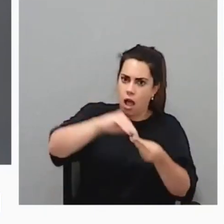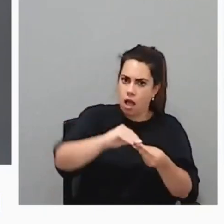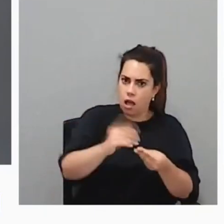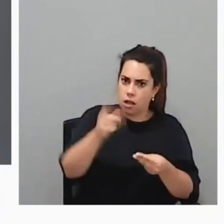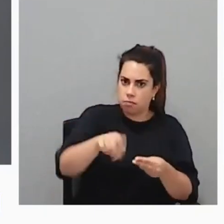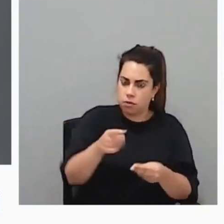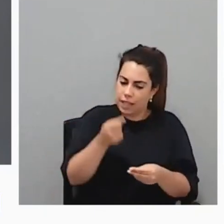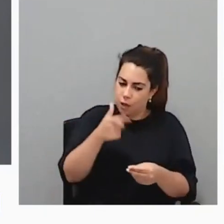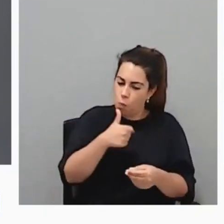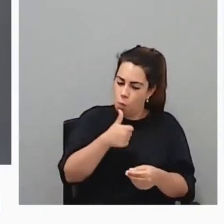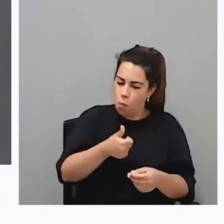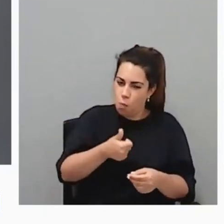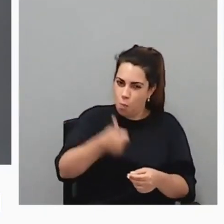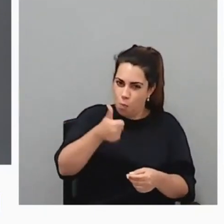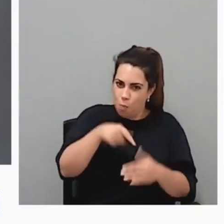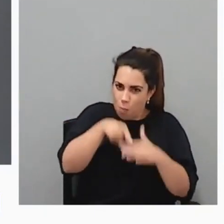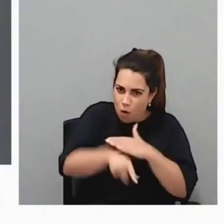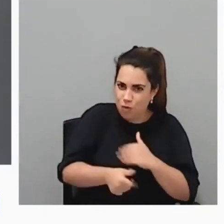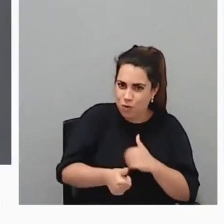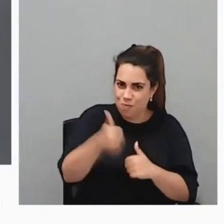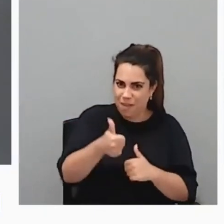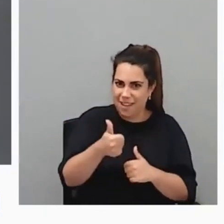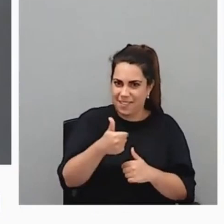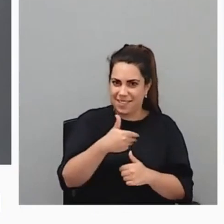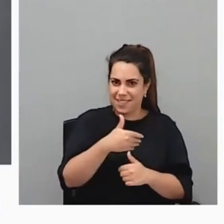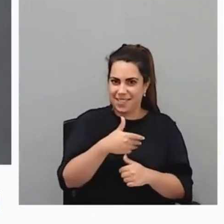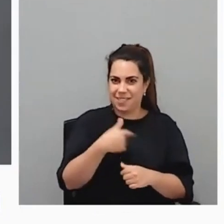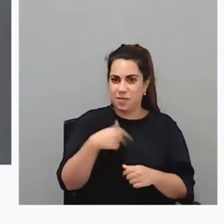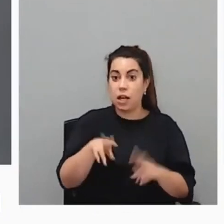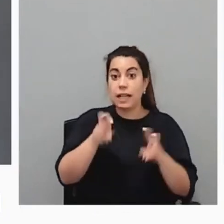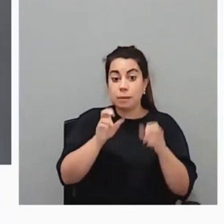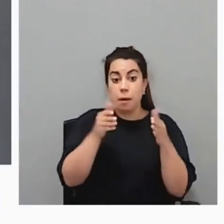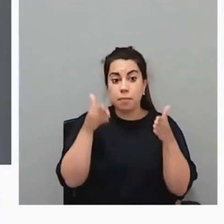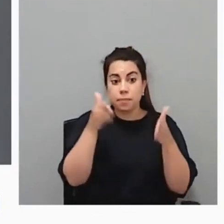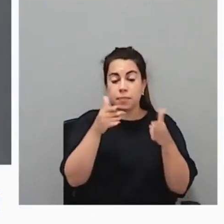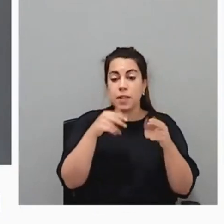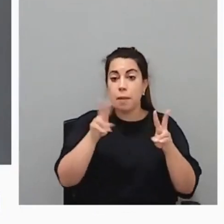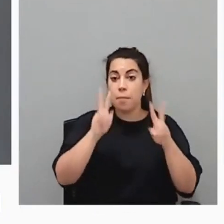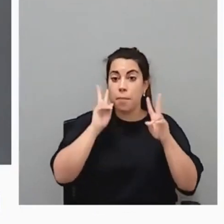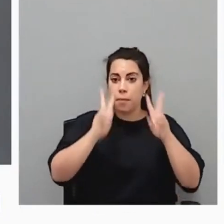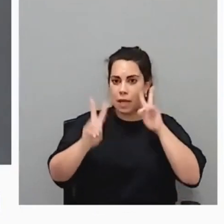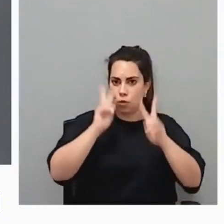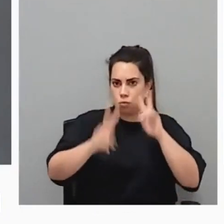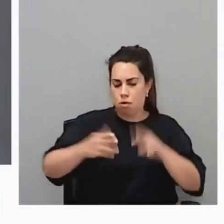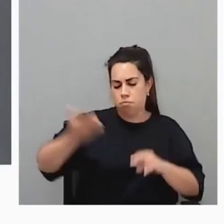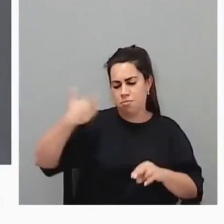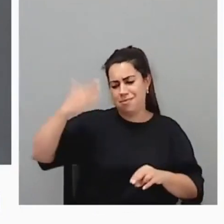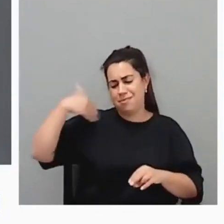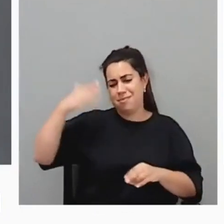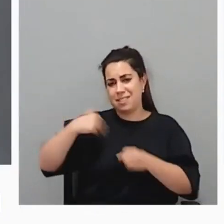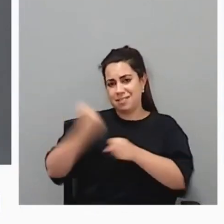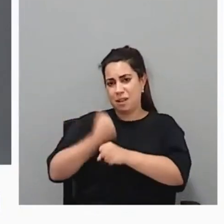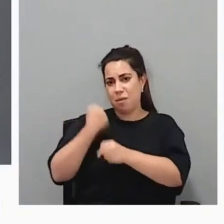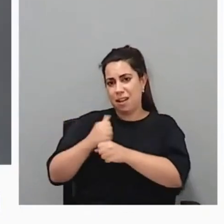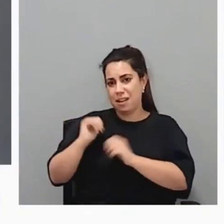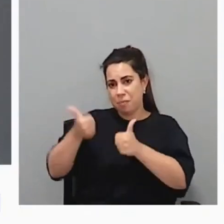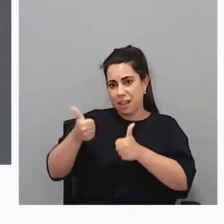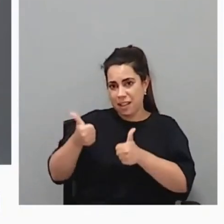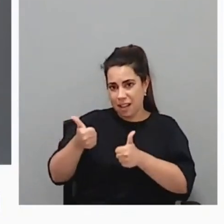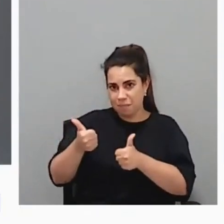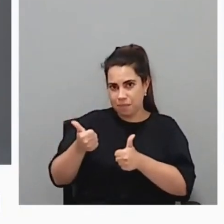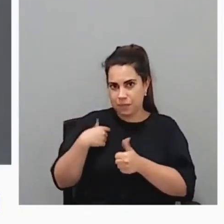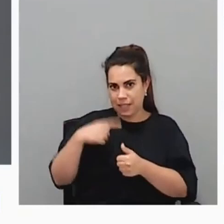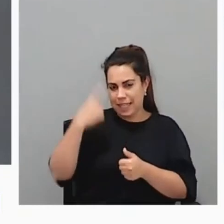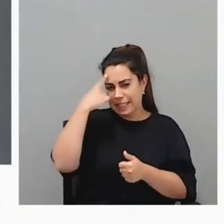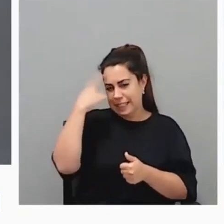¿vale? La parte de visual, nosotros ya lo trabajábamos desde hace muchos años, sabemos el poder que